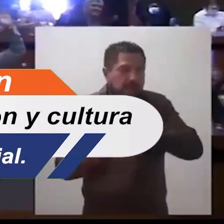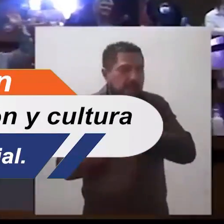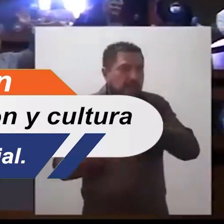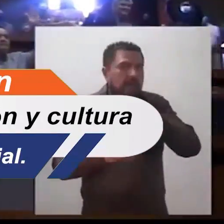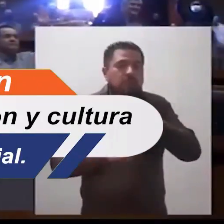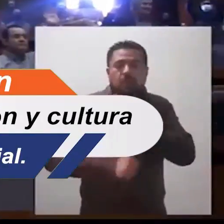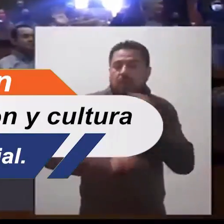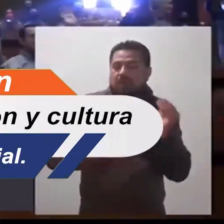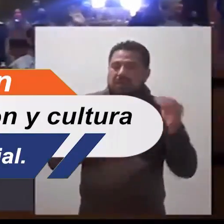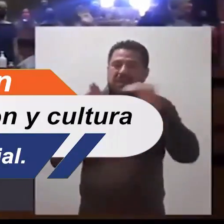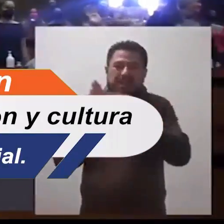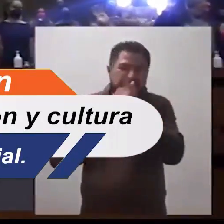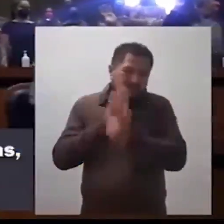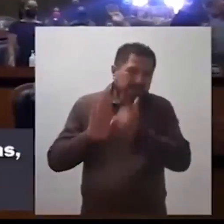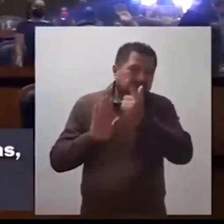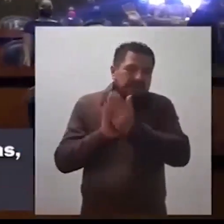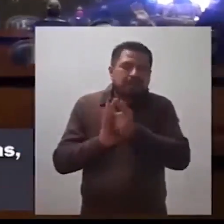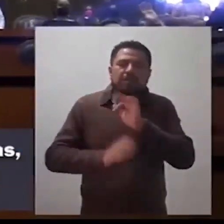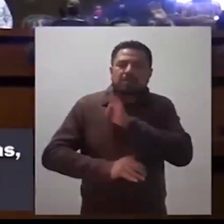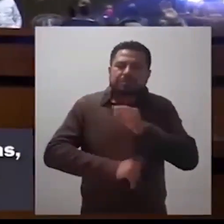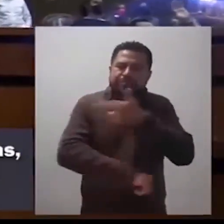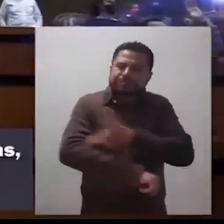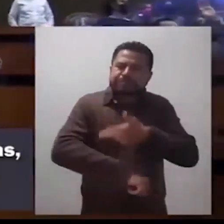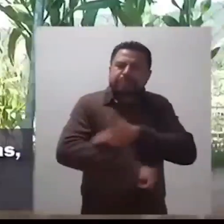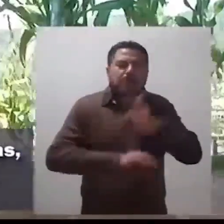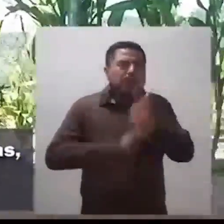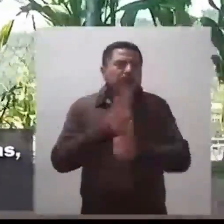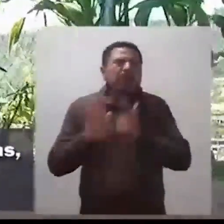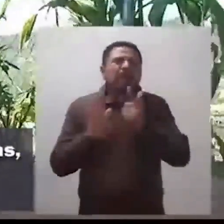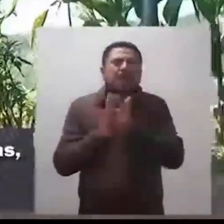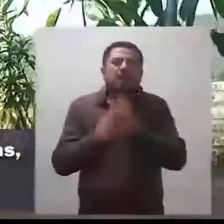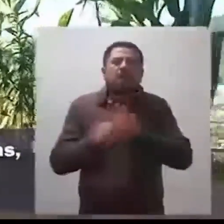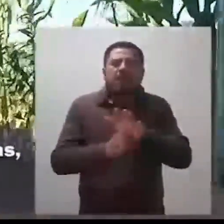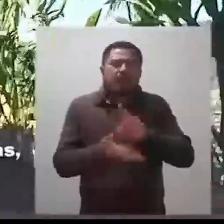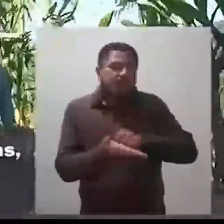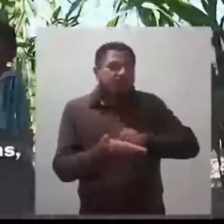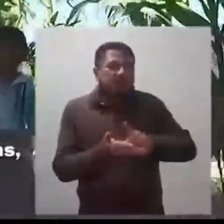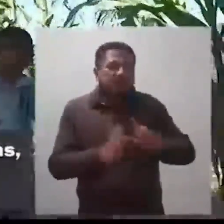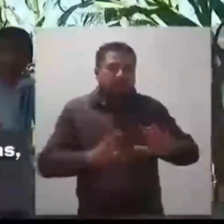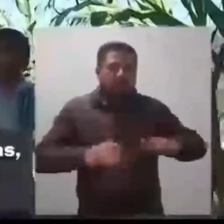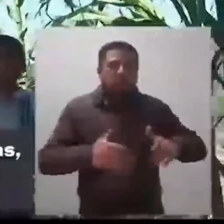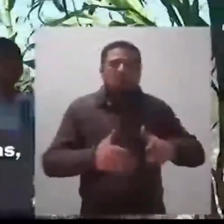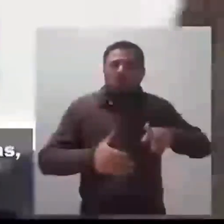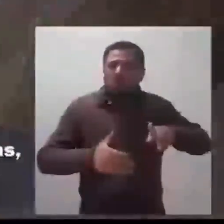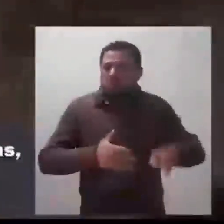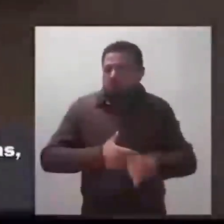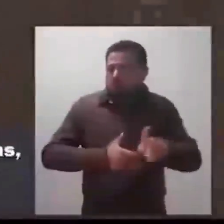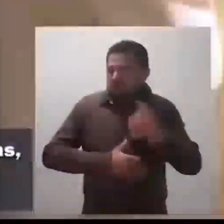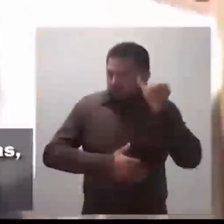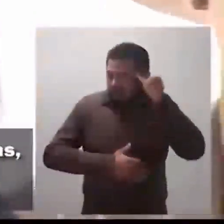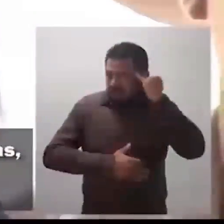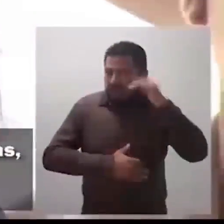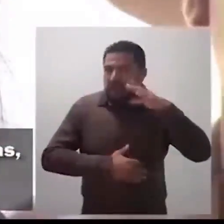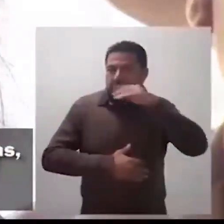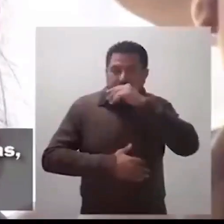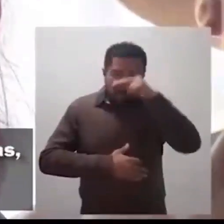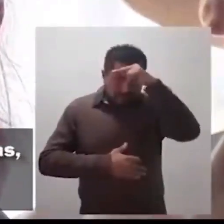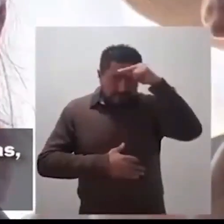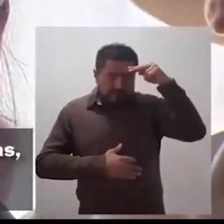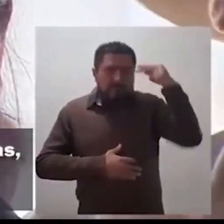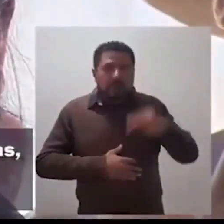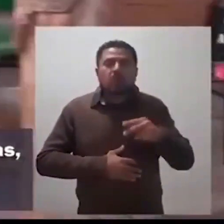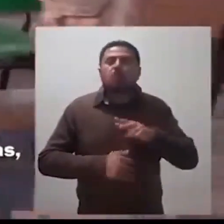ver con política, sino también en lo relativo a lo social. En ese sentido, el diputado local por este distrito, Fortunato